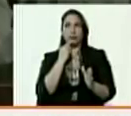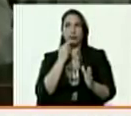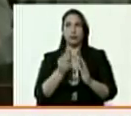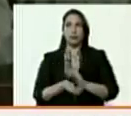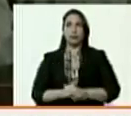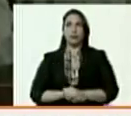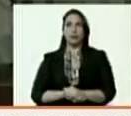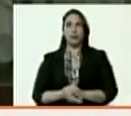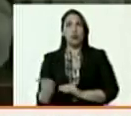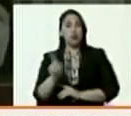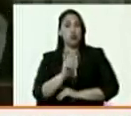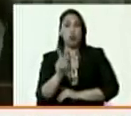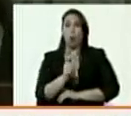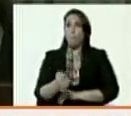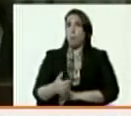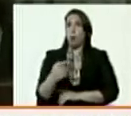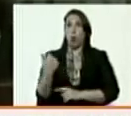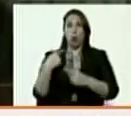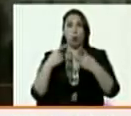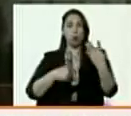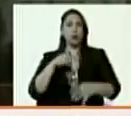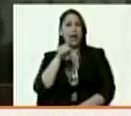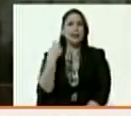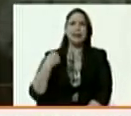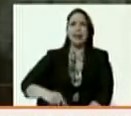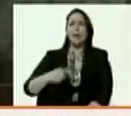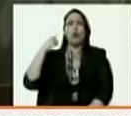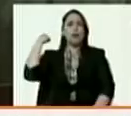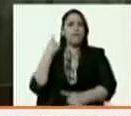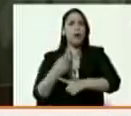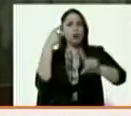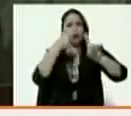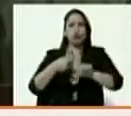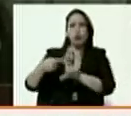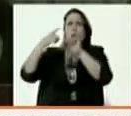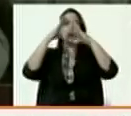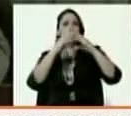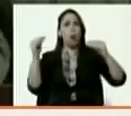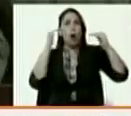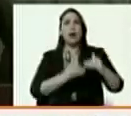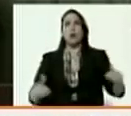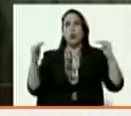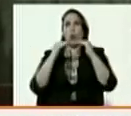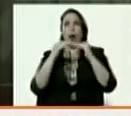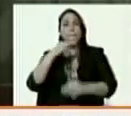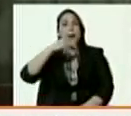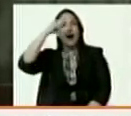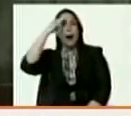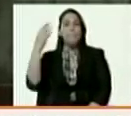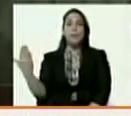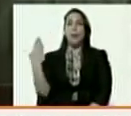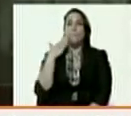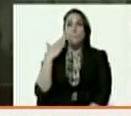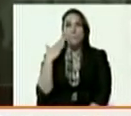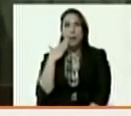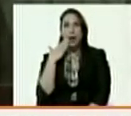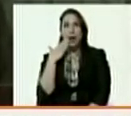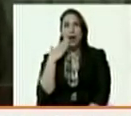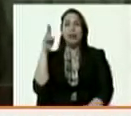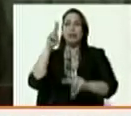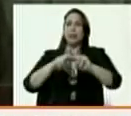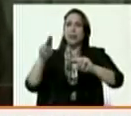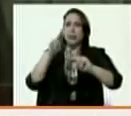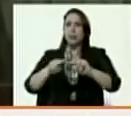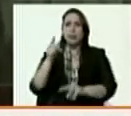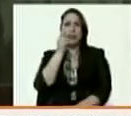No es poca cosa. Entonces allí tenemos todos que sumar todos, los padres, los representantes, los niños,